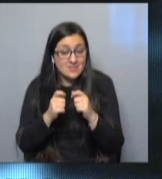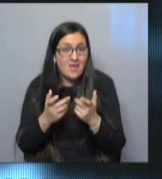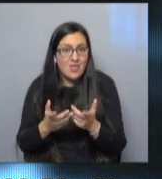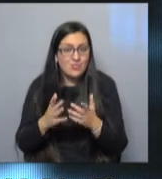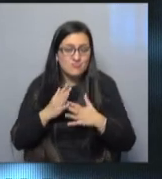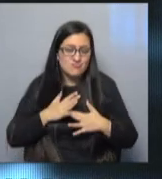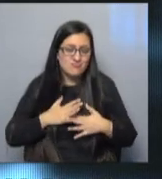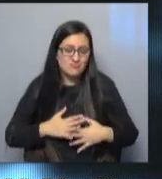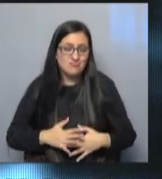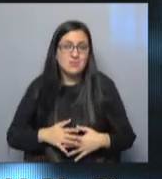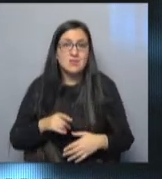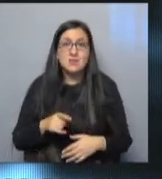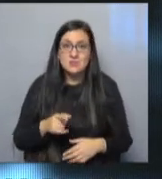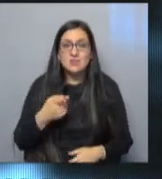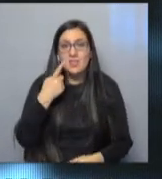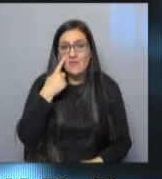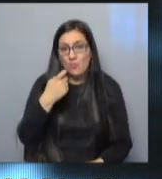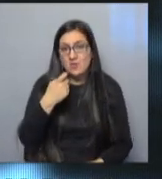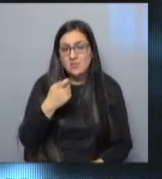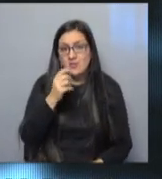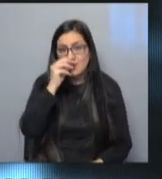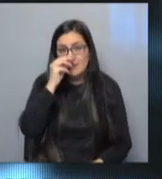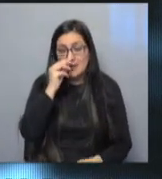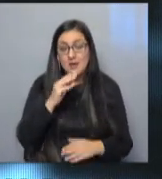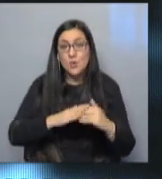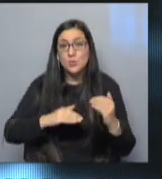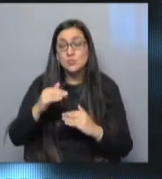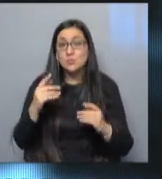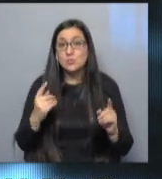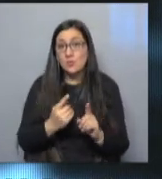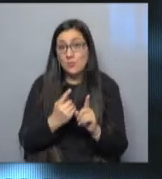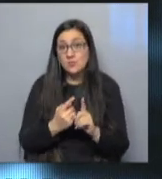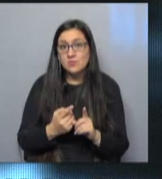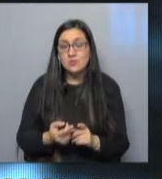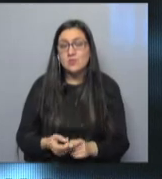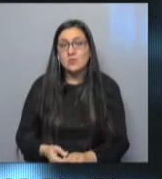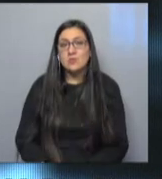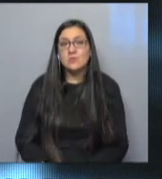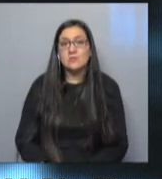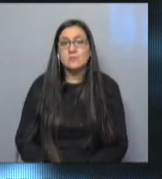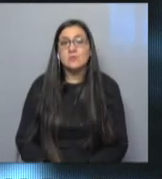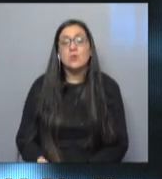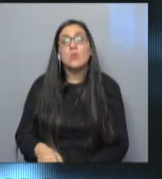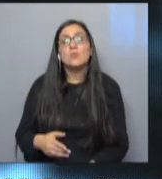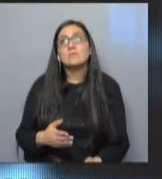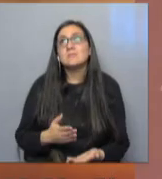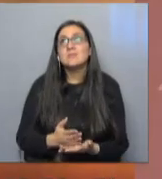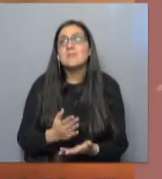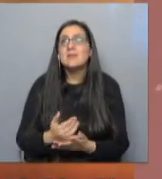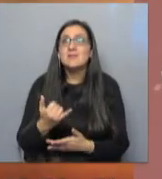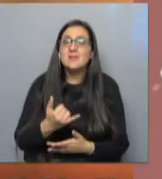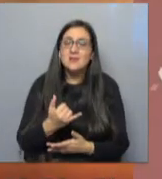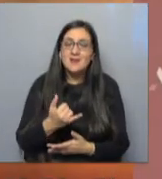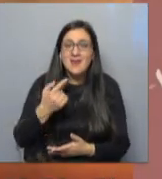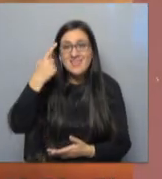las entrevistas en la construcción de un encuentro uno siempre tiene la impresión cuando existen los